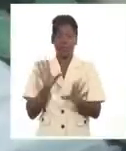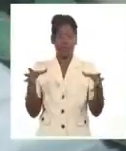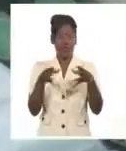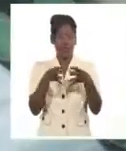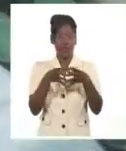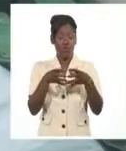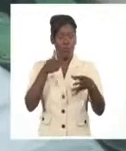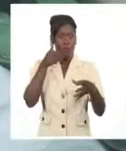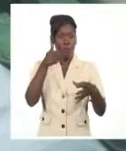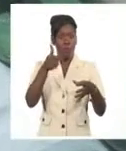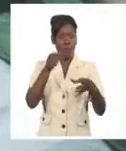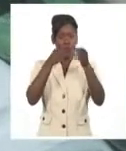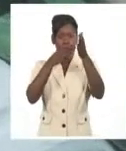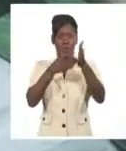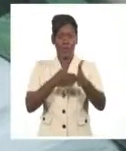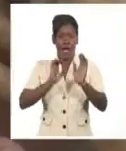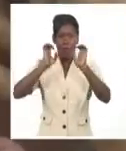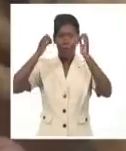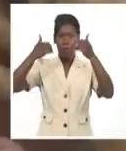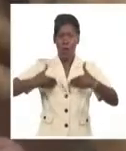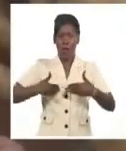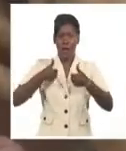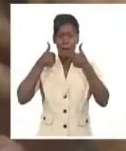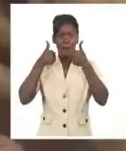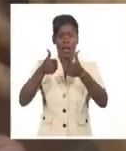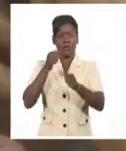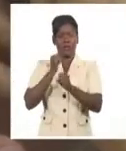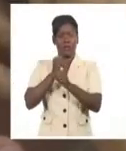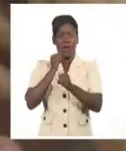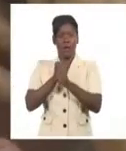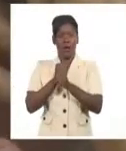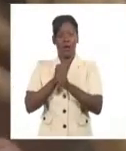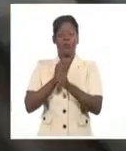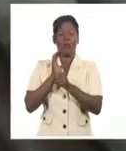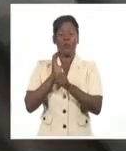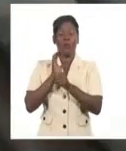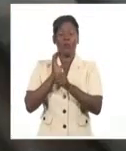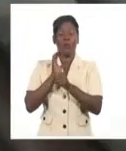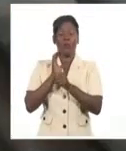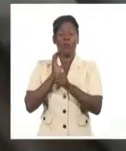moral. Desde Pinar del Río, Sunilda Veiga, Sistema Informativo de la Televisión Cubana.